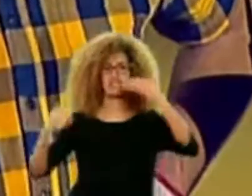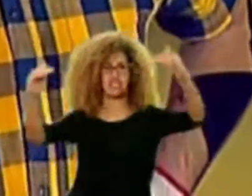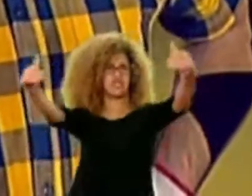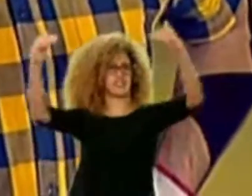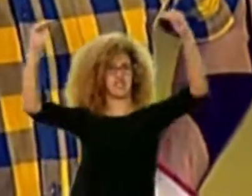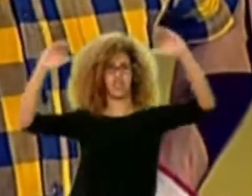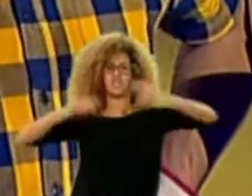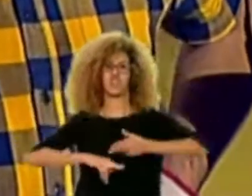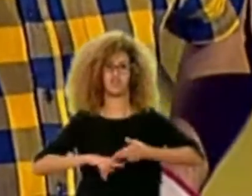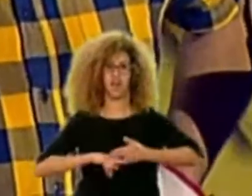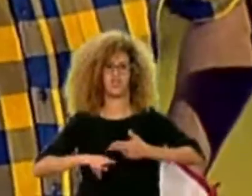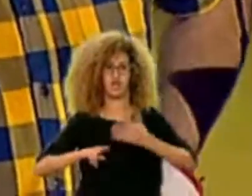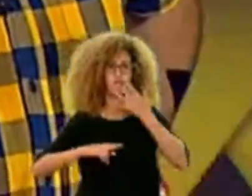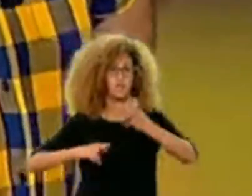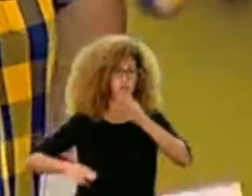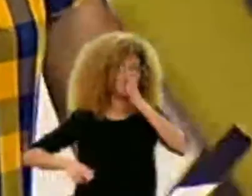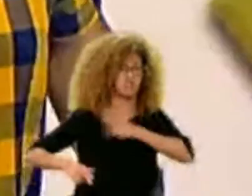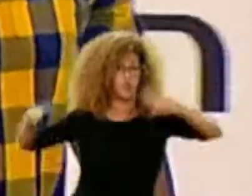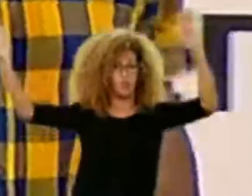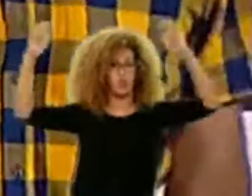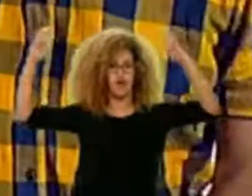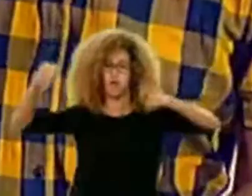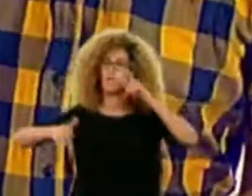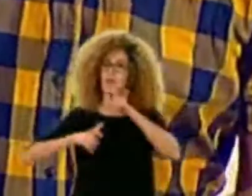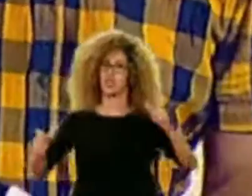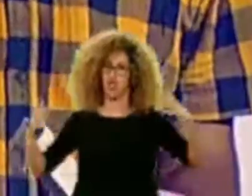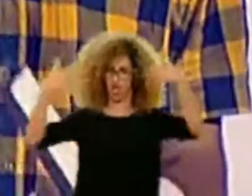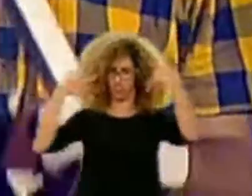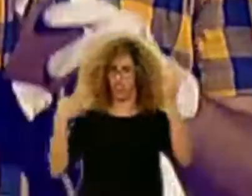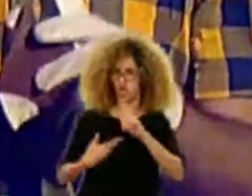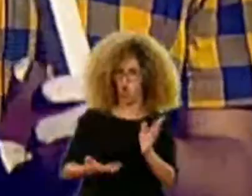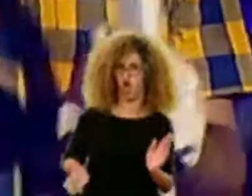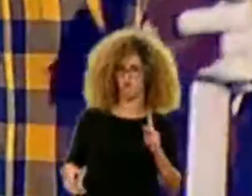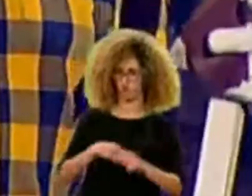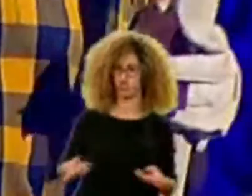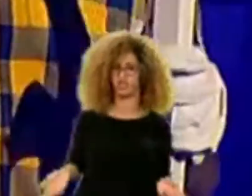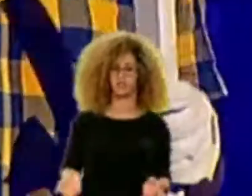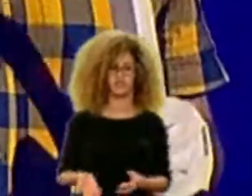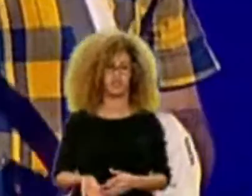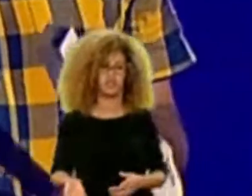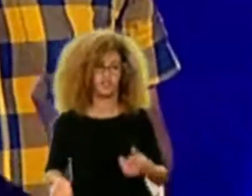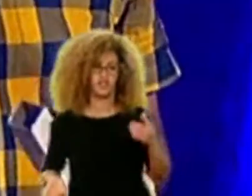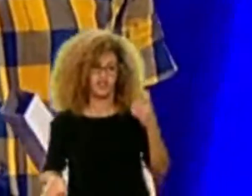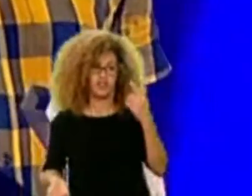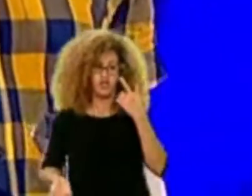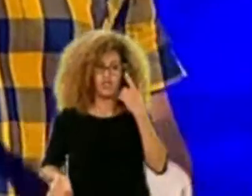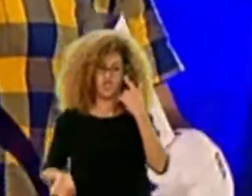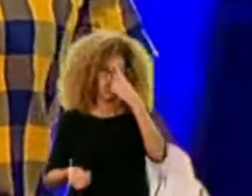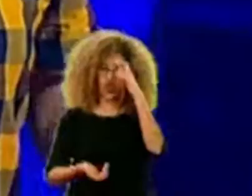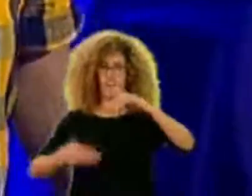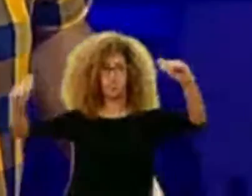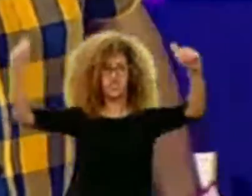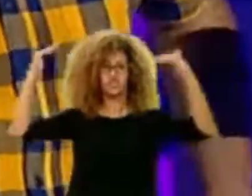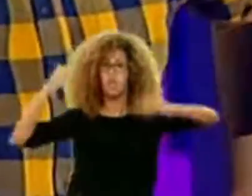gente siga viendo los carnavales sin mojarse. Hombre, Pinito, yo creo que un techito aquí son mínimo 50.000